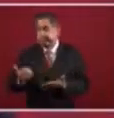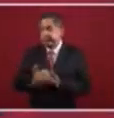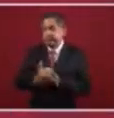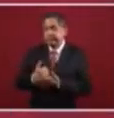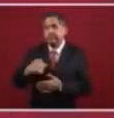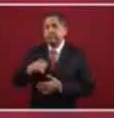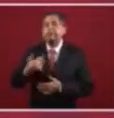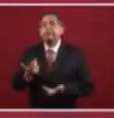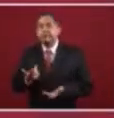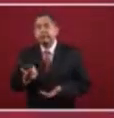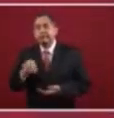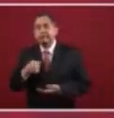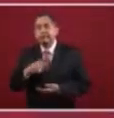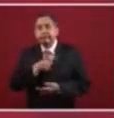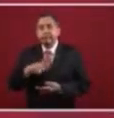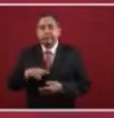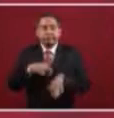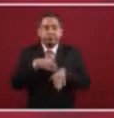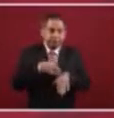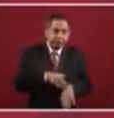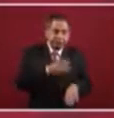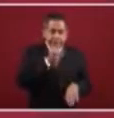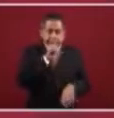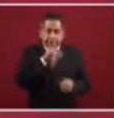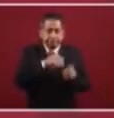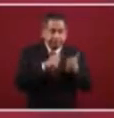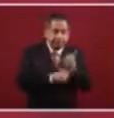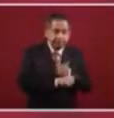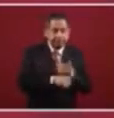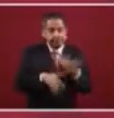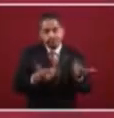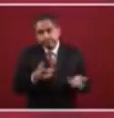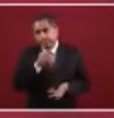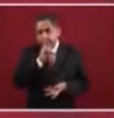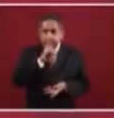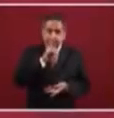estaríamos atados de pies y manos,